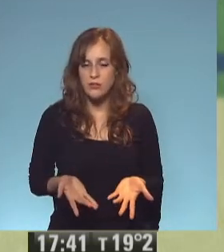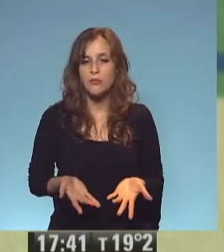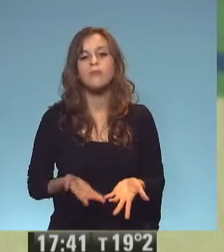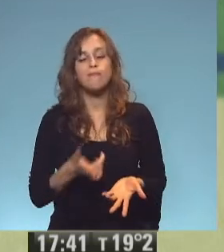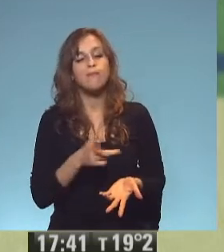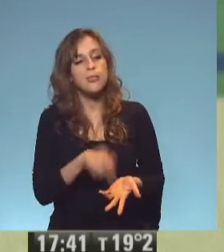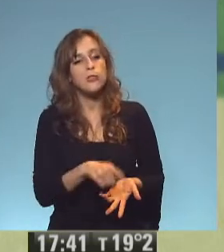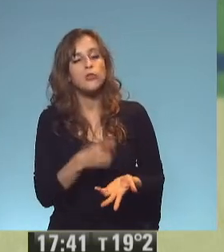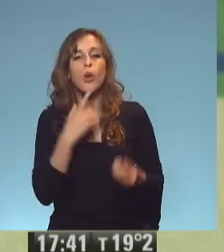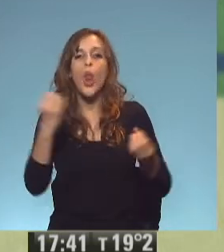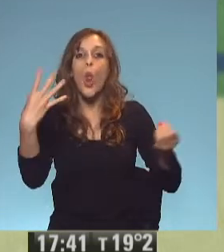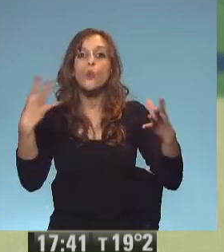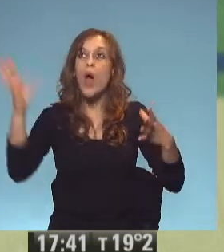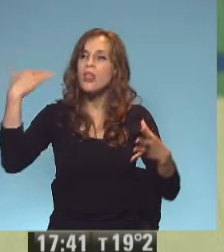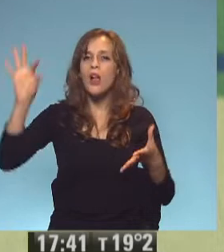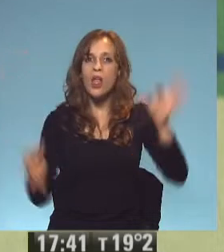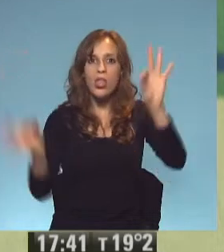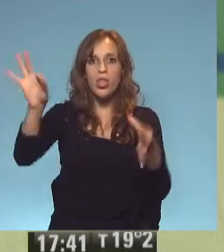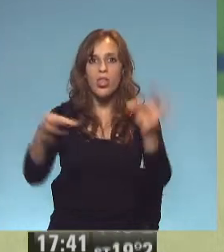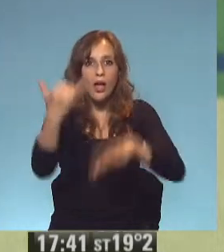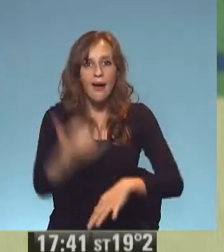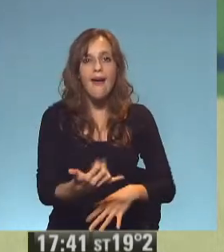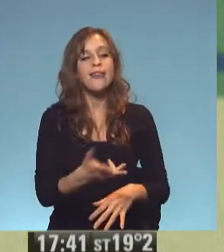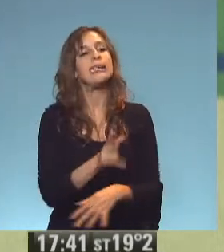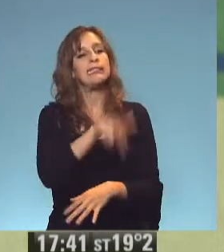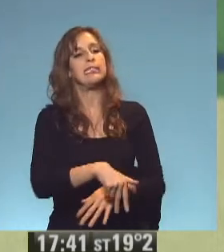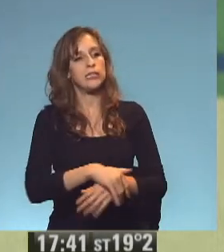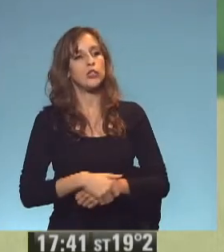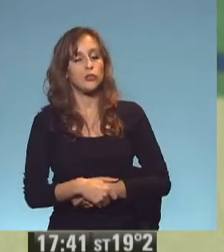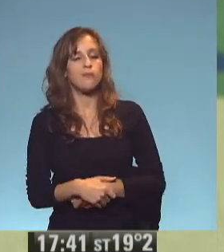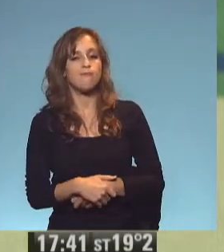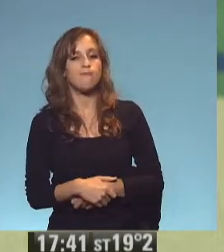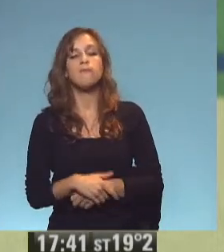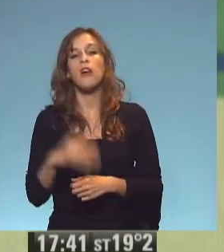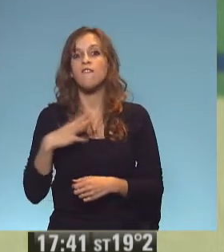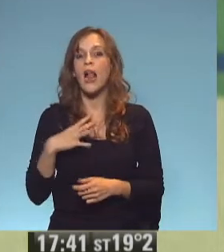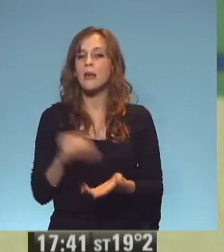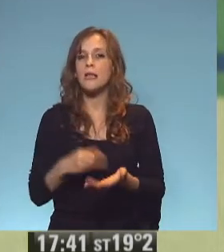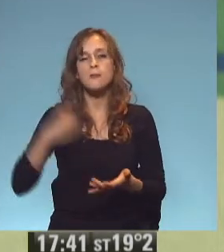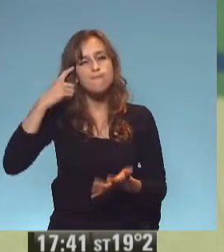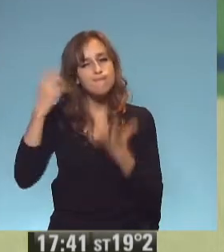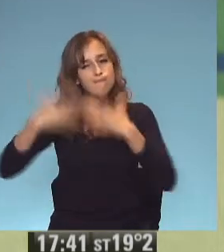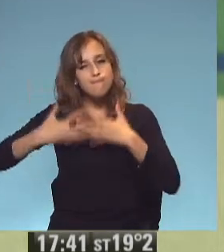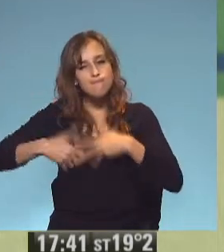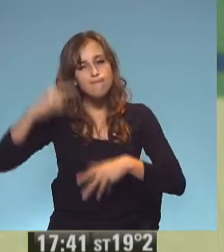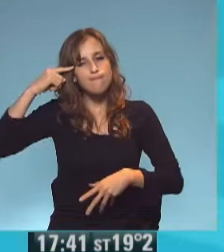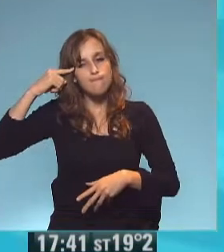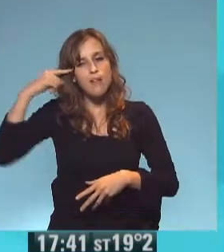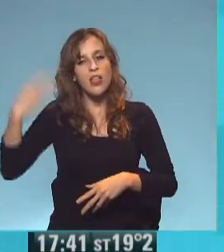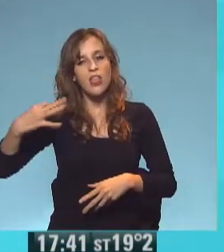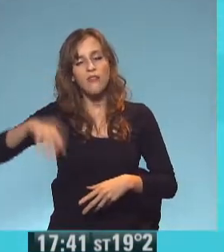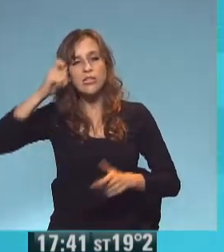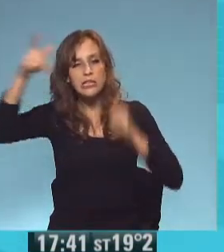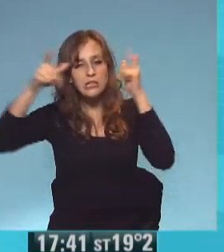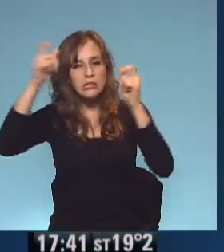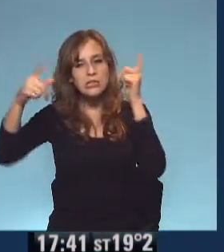Es verdad. Mi hipótesis no podría explicar esos extraños movimientos. Necesitamos más hipótesis. Necesitamos una tormenta